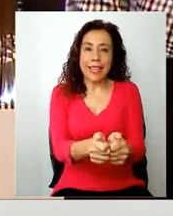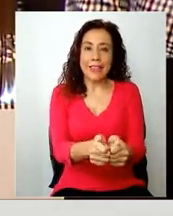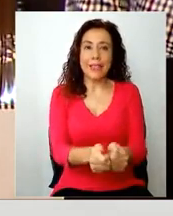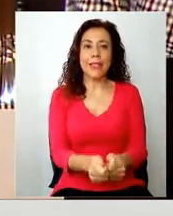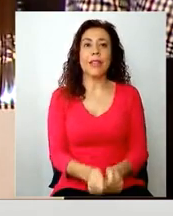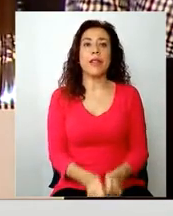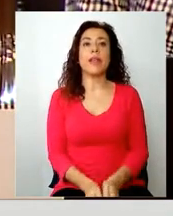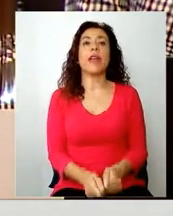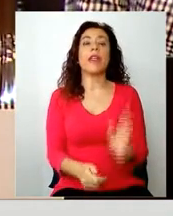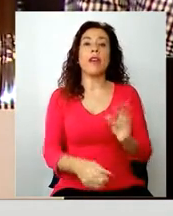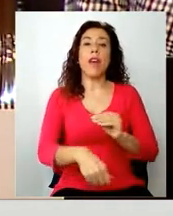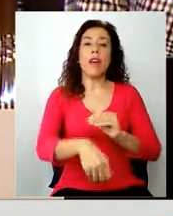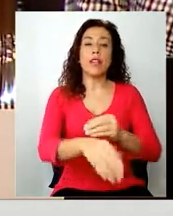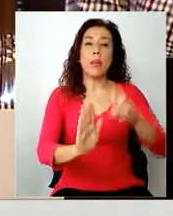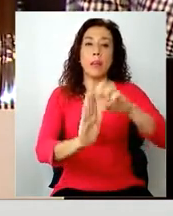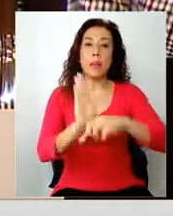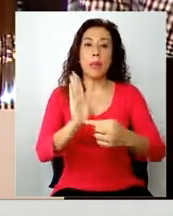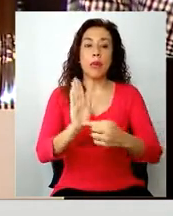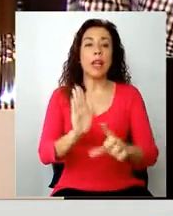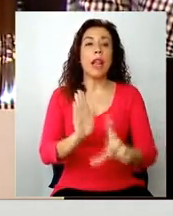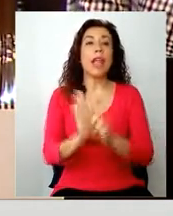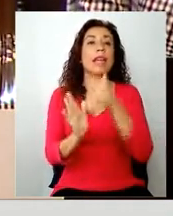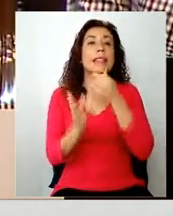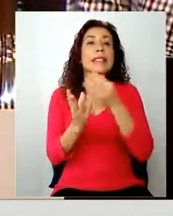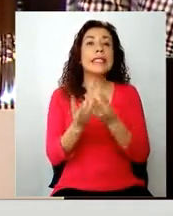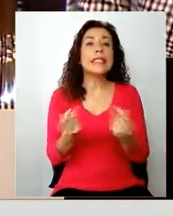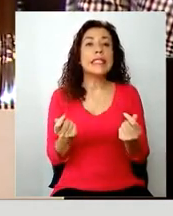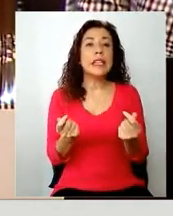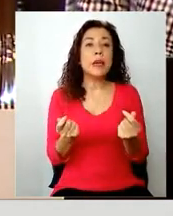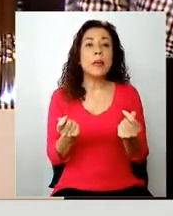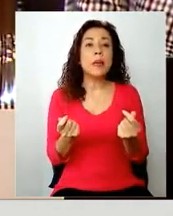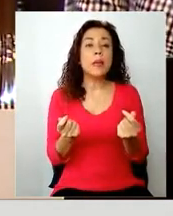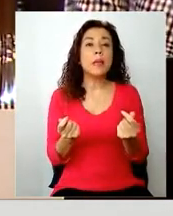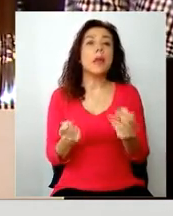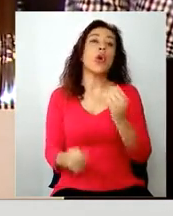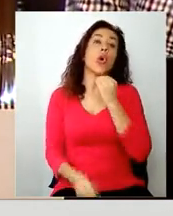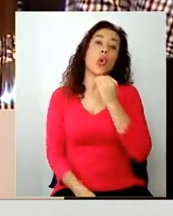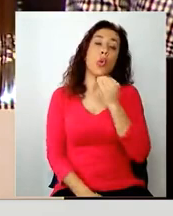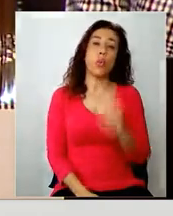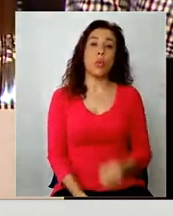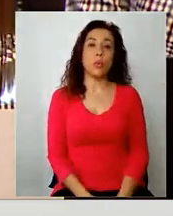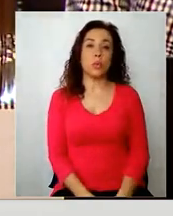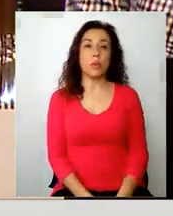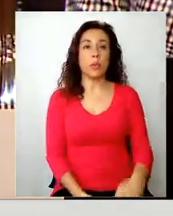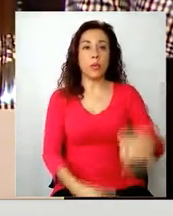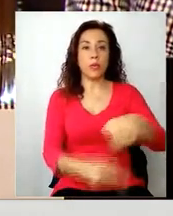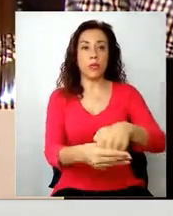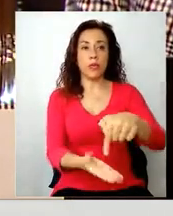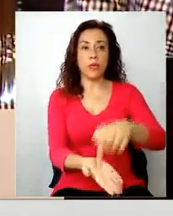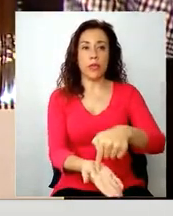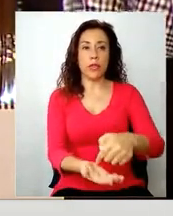ser presidente que el proyecto trata materias de ley simple o común en votación